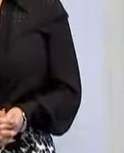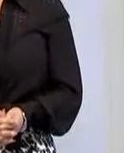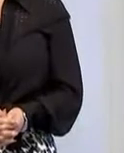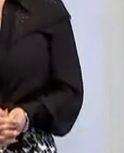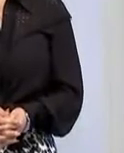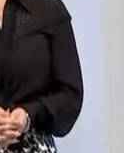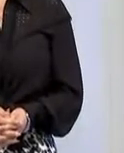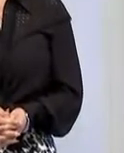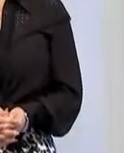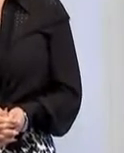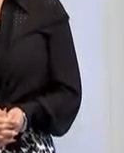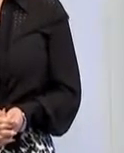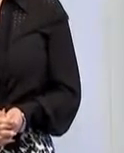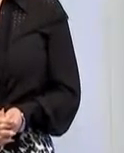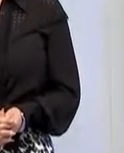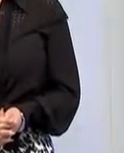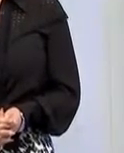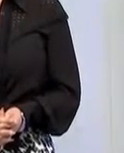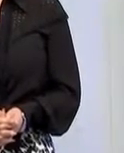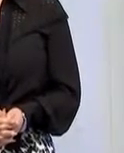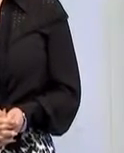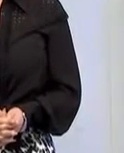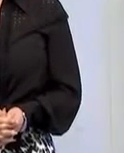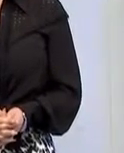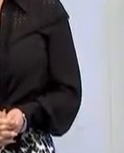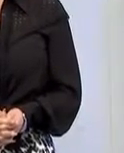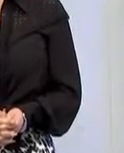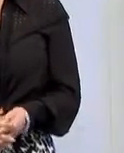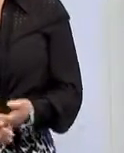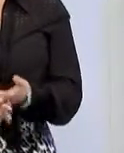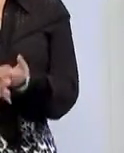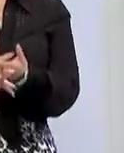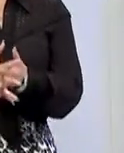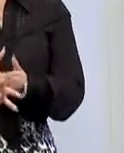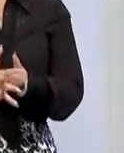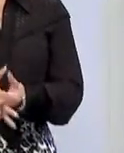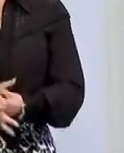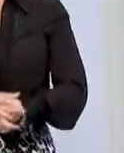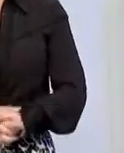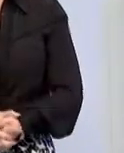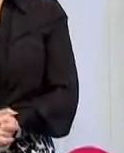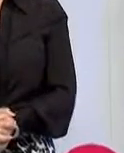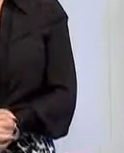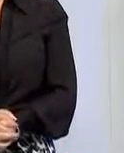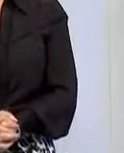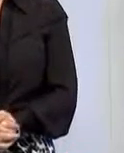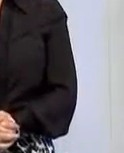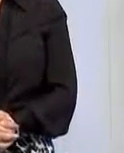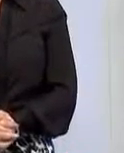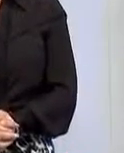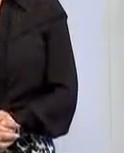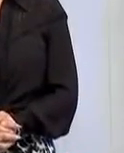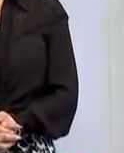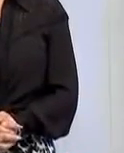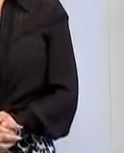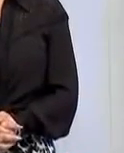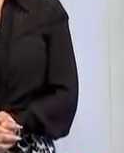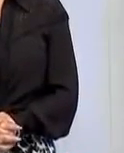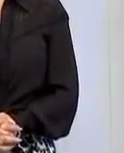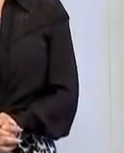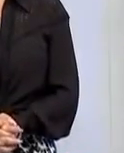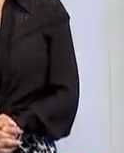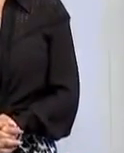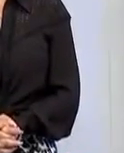del estado haciendo referencia a este nuevo lote de vacunas Sinopharm, sí, agradecido a China justamente por el envío, y también ha